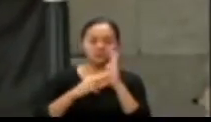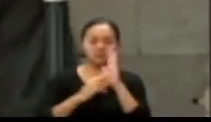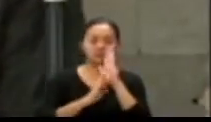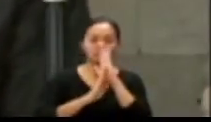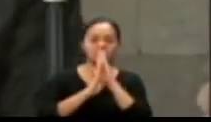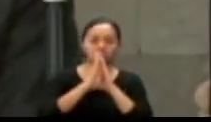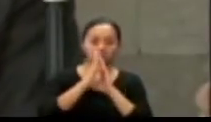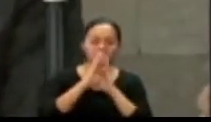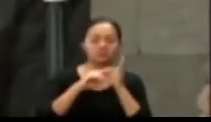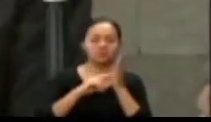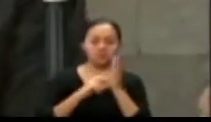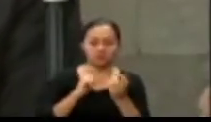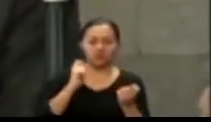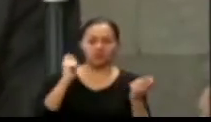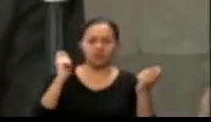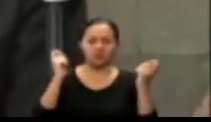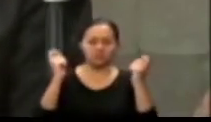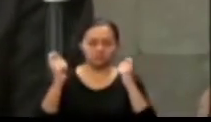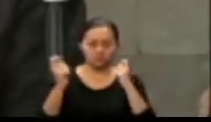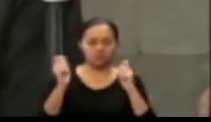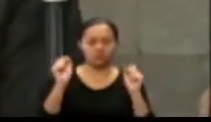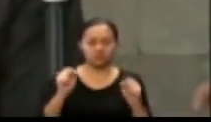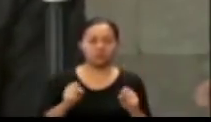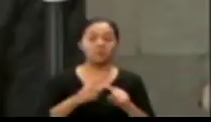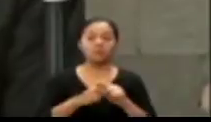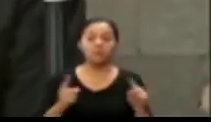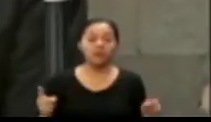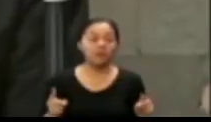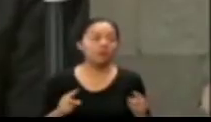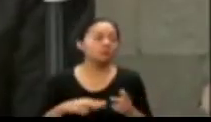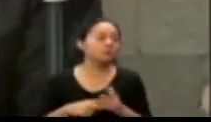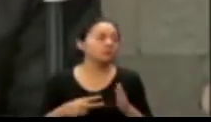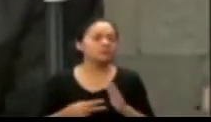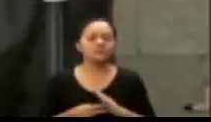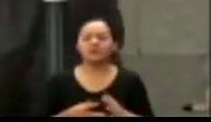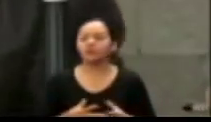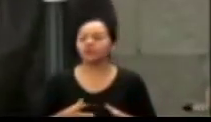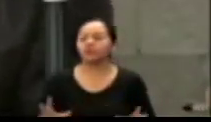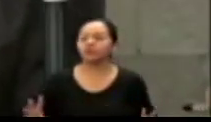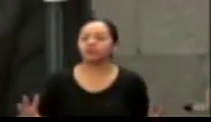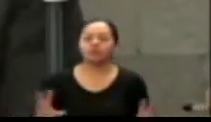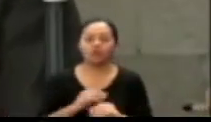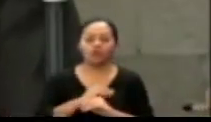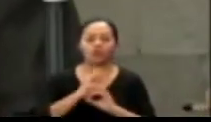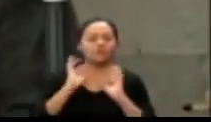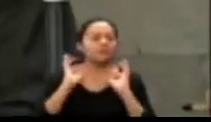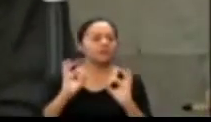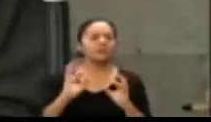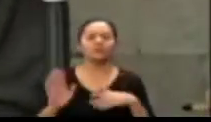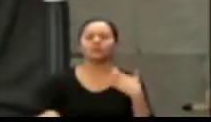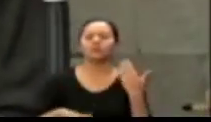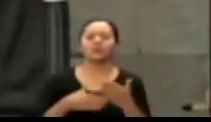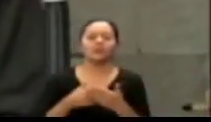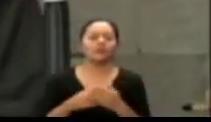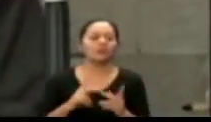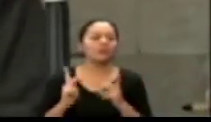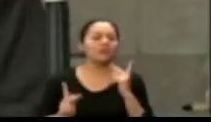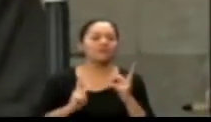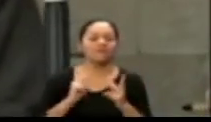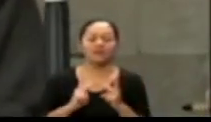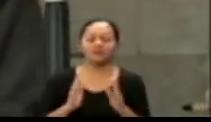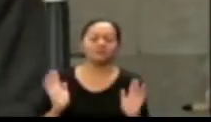cosas buenas, noto cambios. Repito, eso no quiere decir que todo sea perfecto, porque no era tan